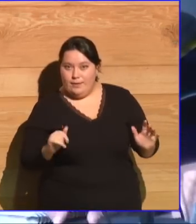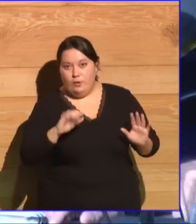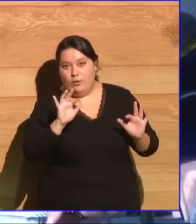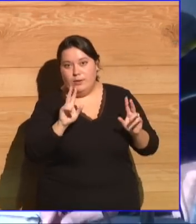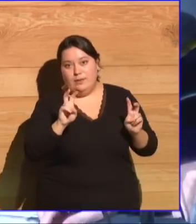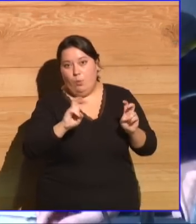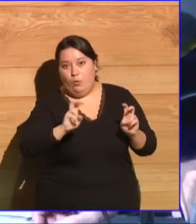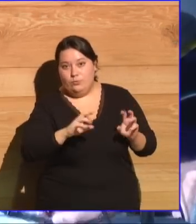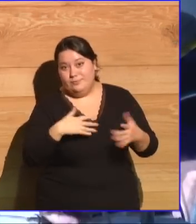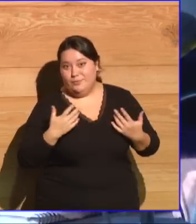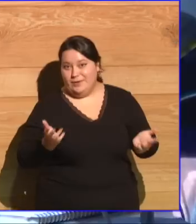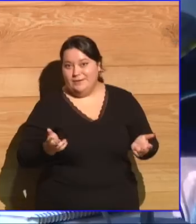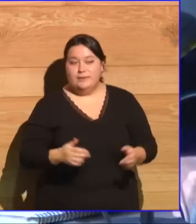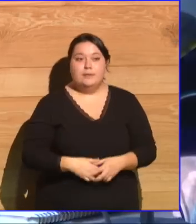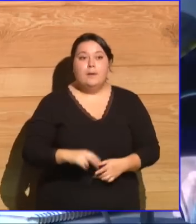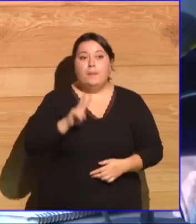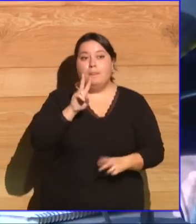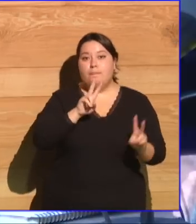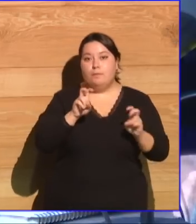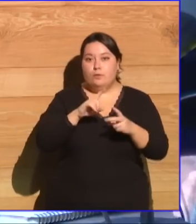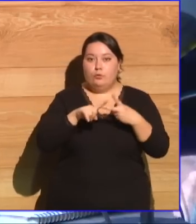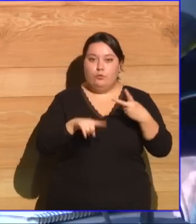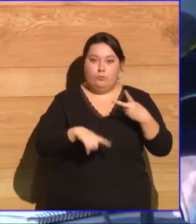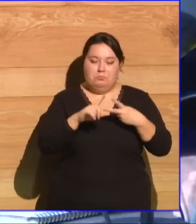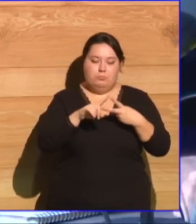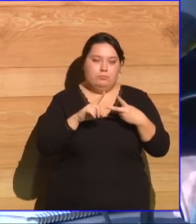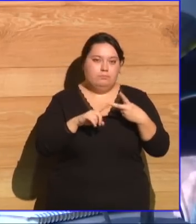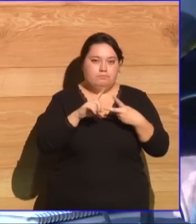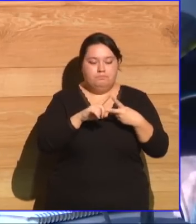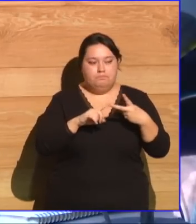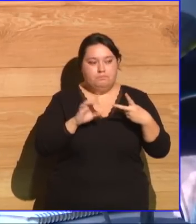tema. Dos cosas. Lo primero, con lo que decía Rodrigo sobre la